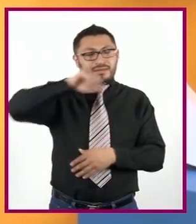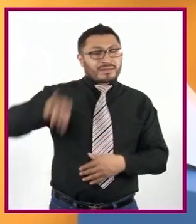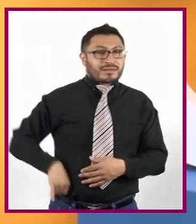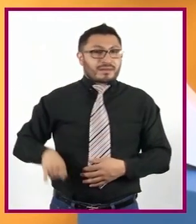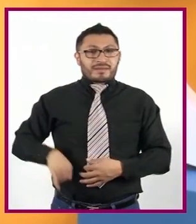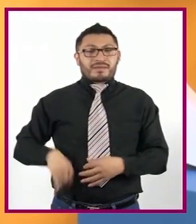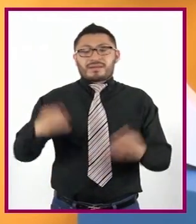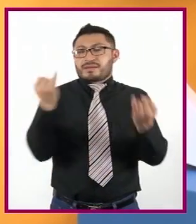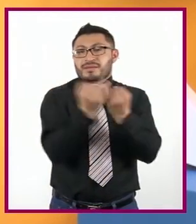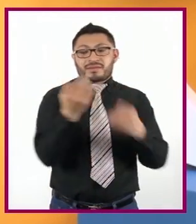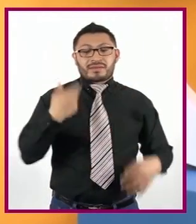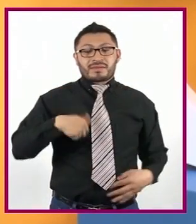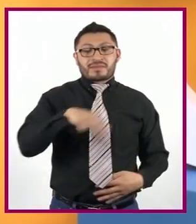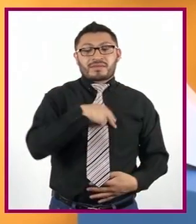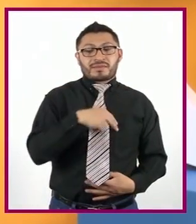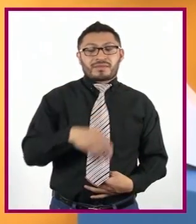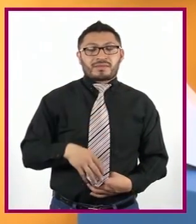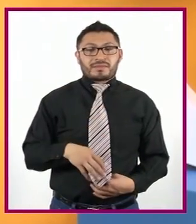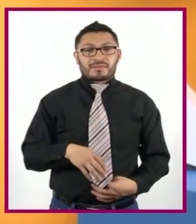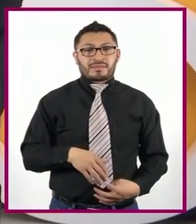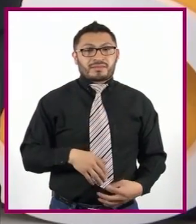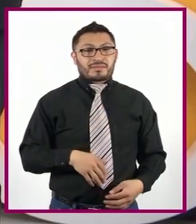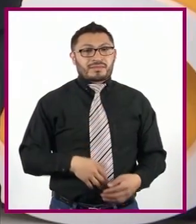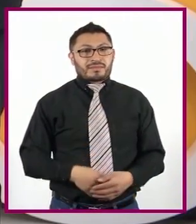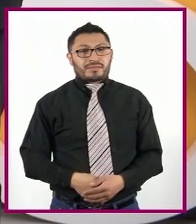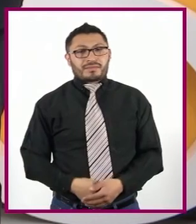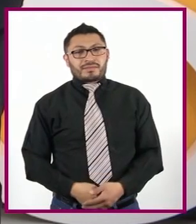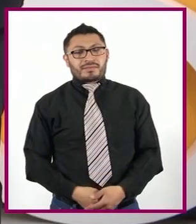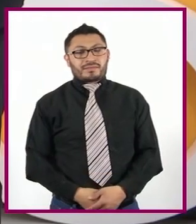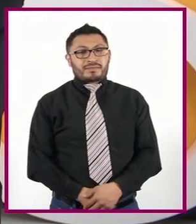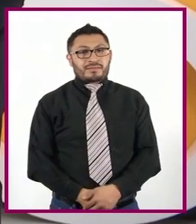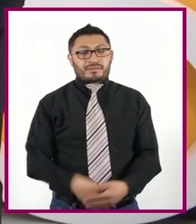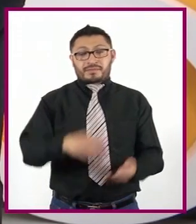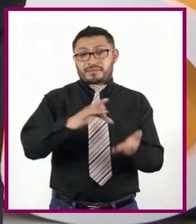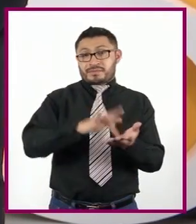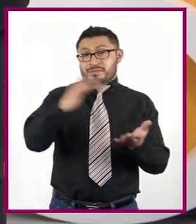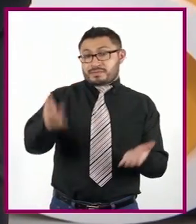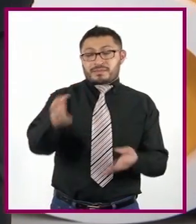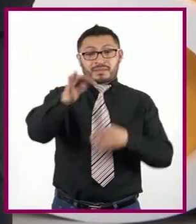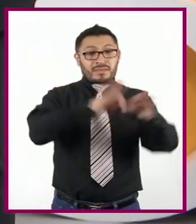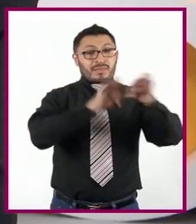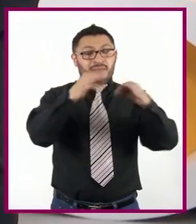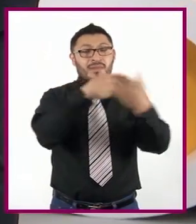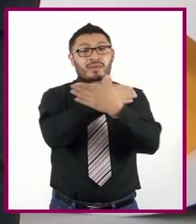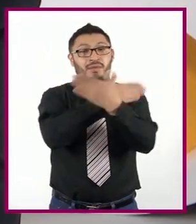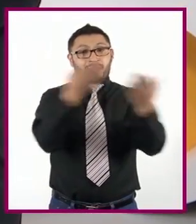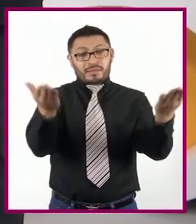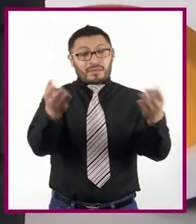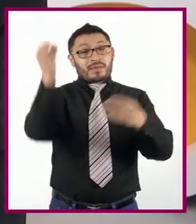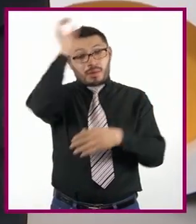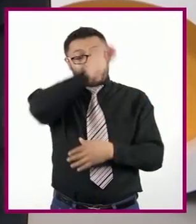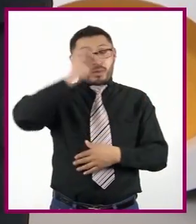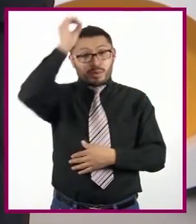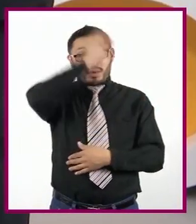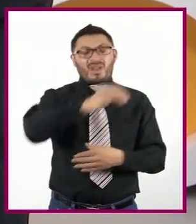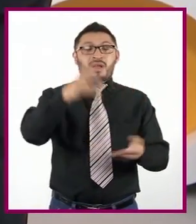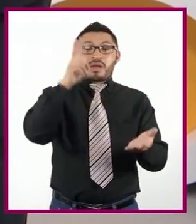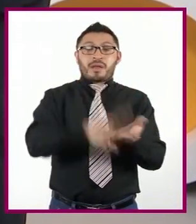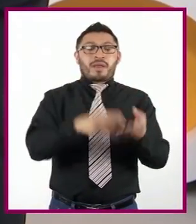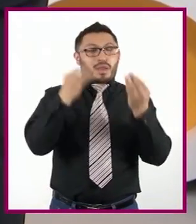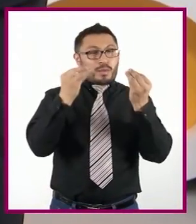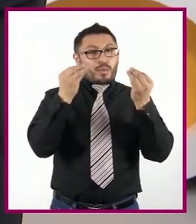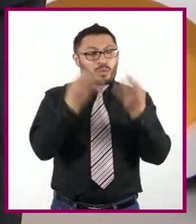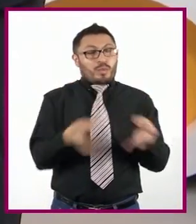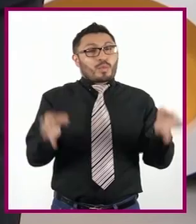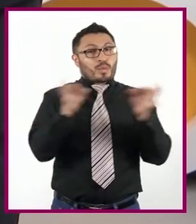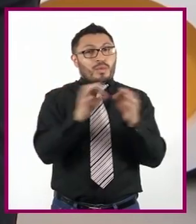interesante para ustedes como lo fue para nosotros. Gracias por su trabajo y opiniones son muy valiosas.